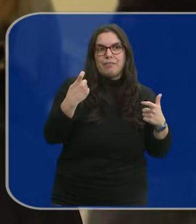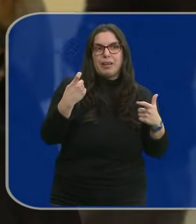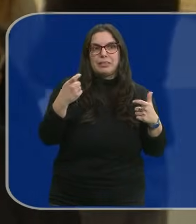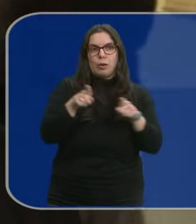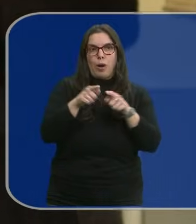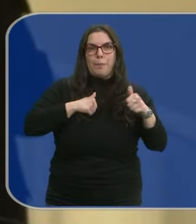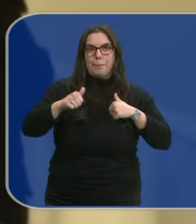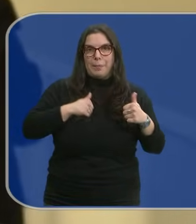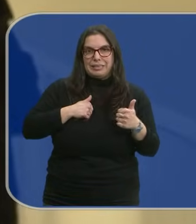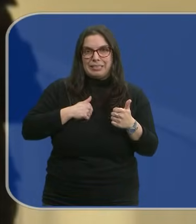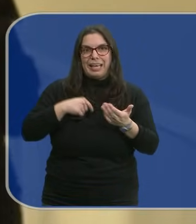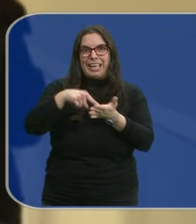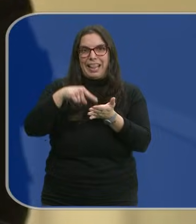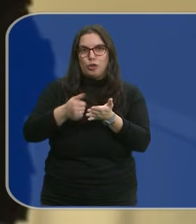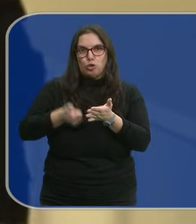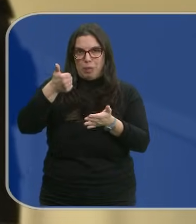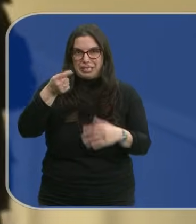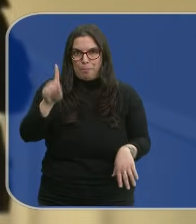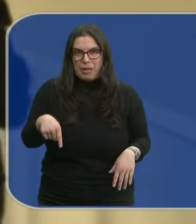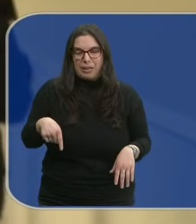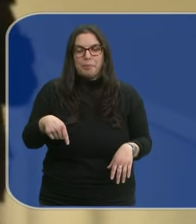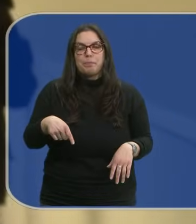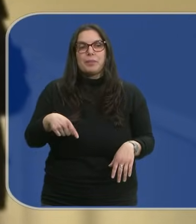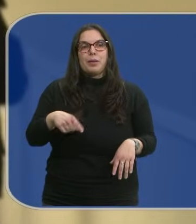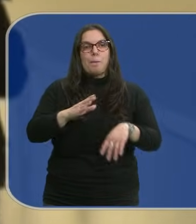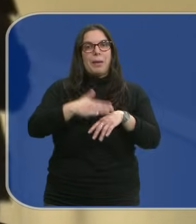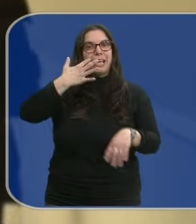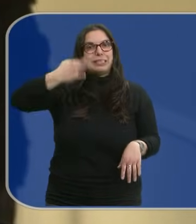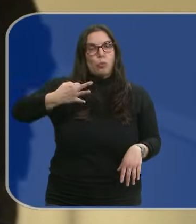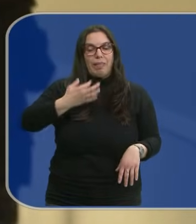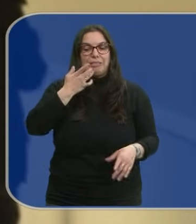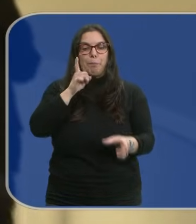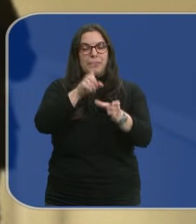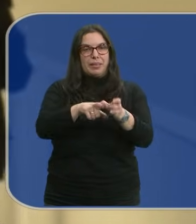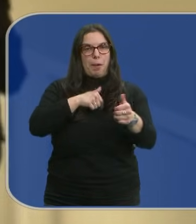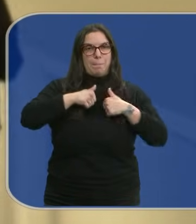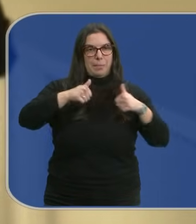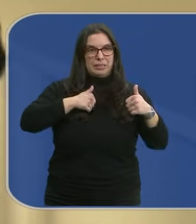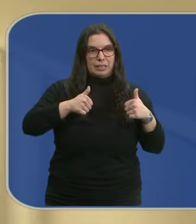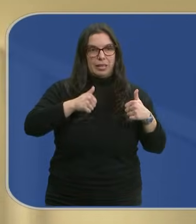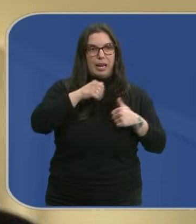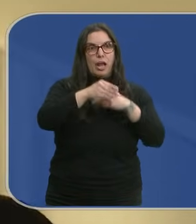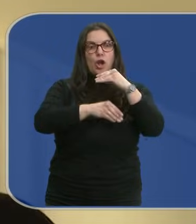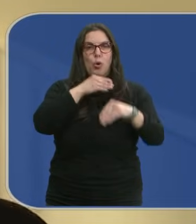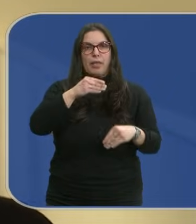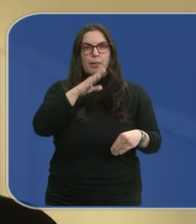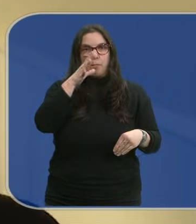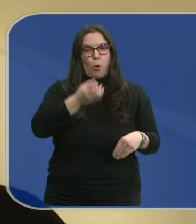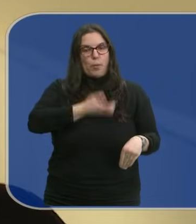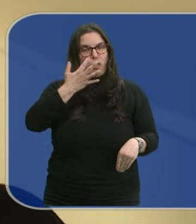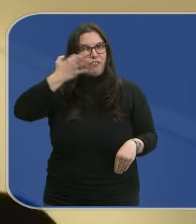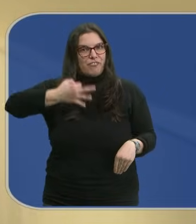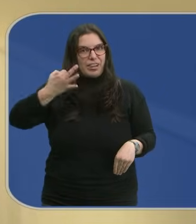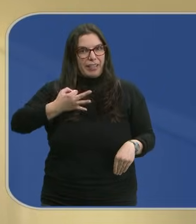créditos de este máster. Otra forma de asegurarnos que quien hace el máster lo hace por